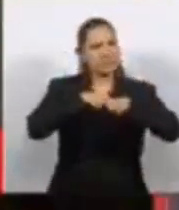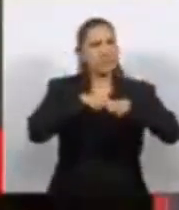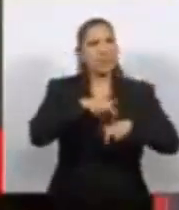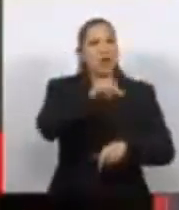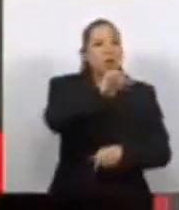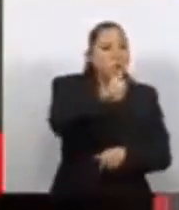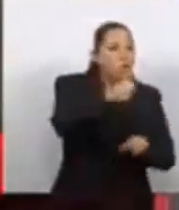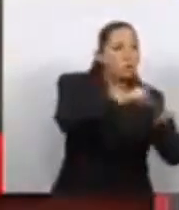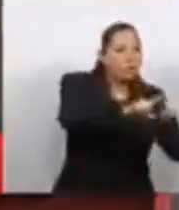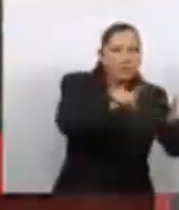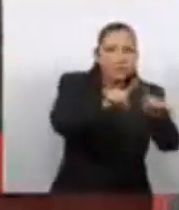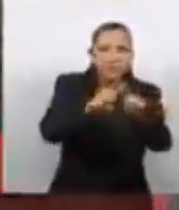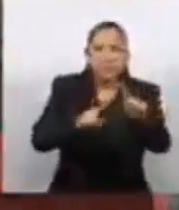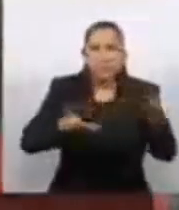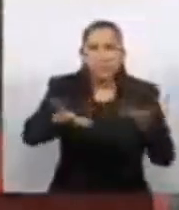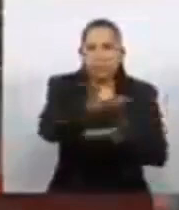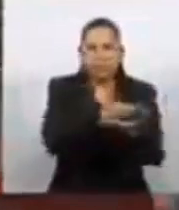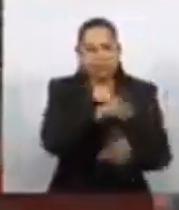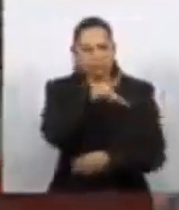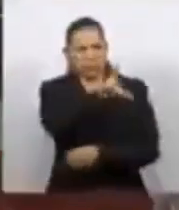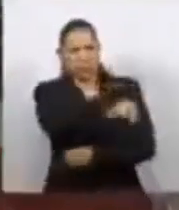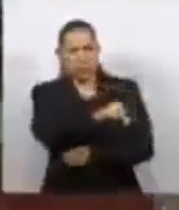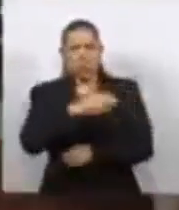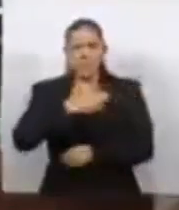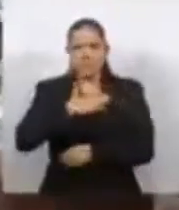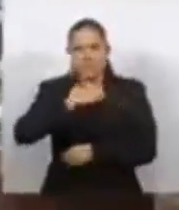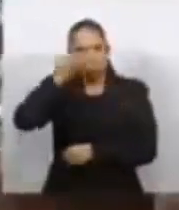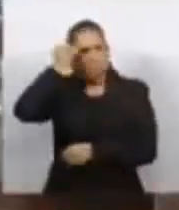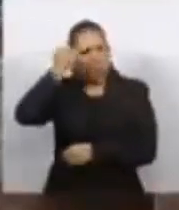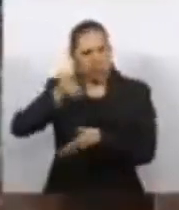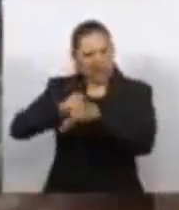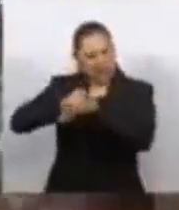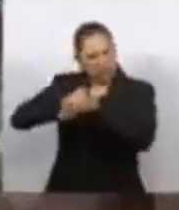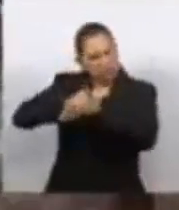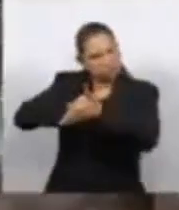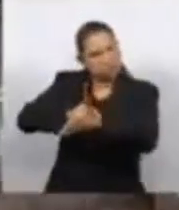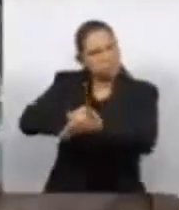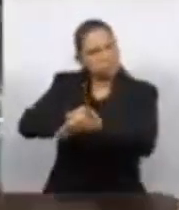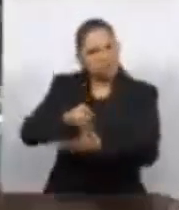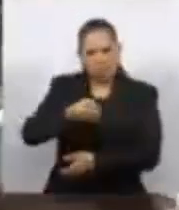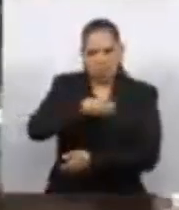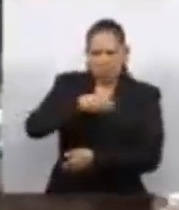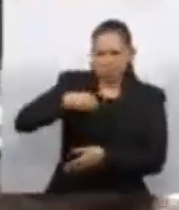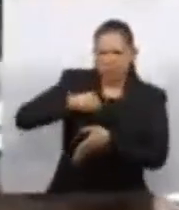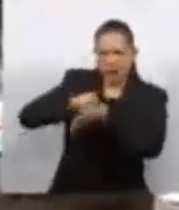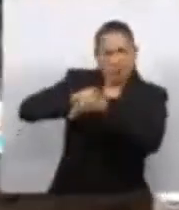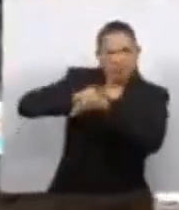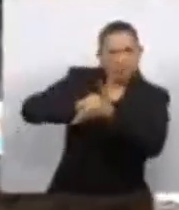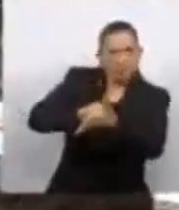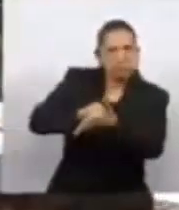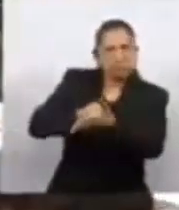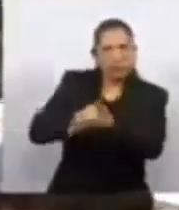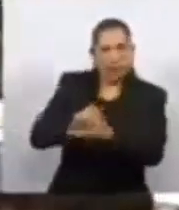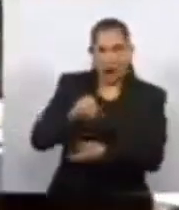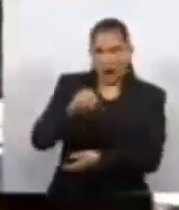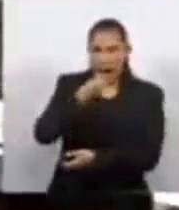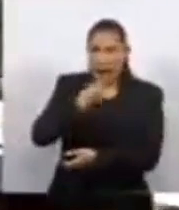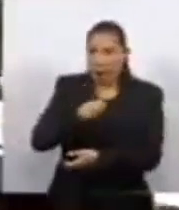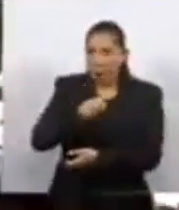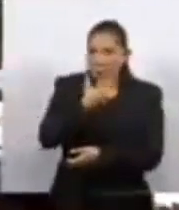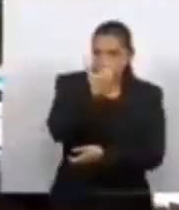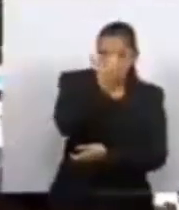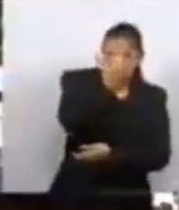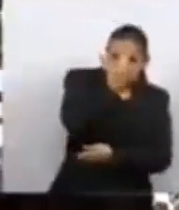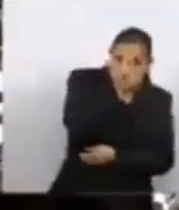en la diferencia, las que socavan la deliberación pública y la razón, tarde o temprano fracasan. Porque por